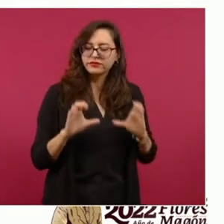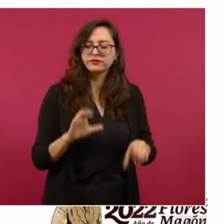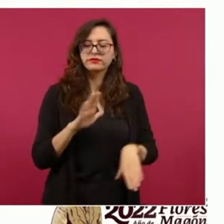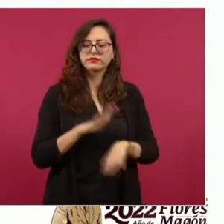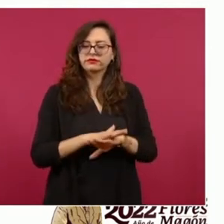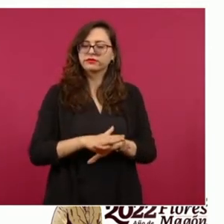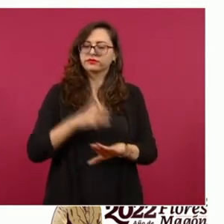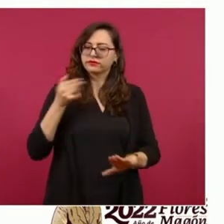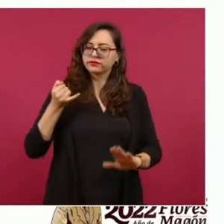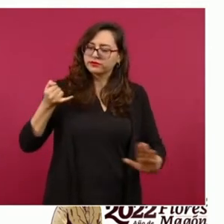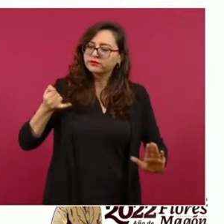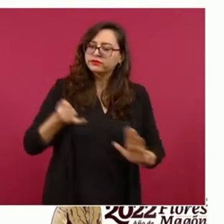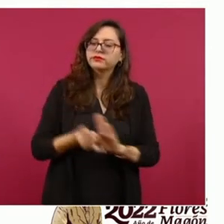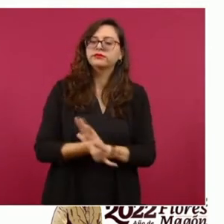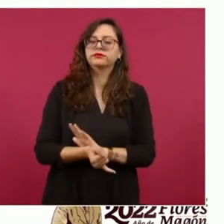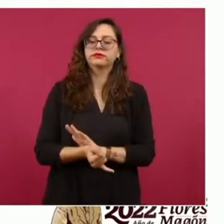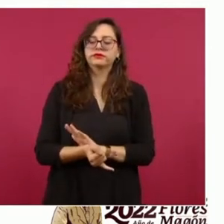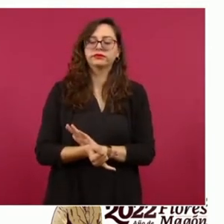es